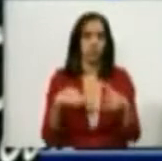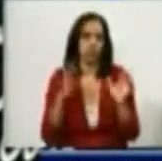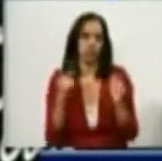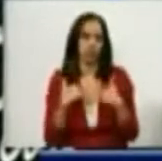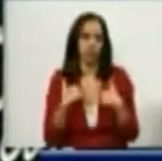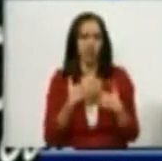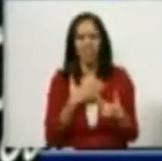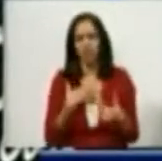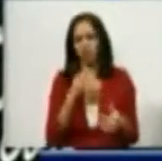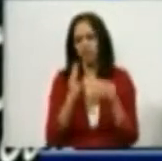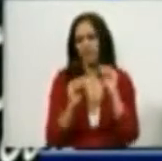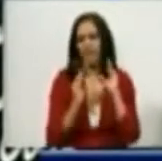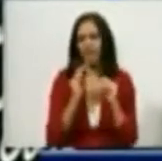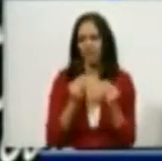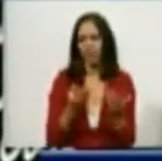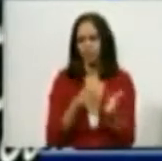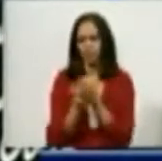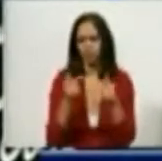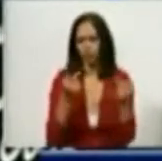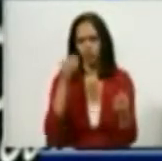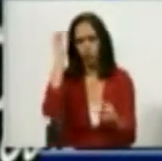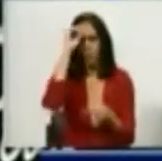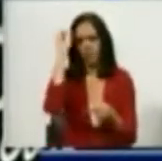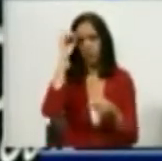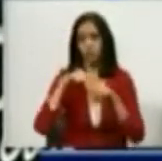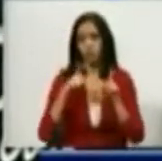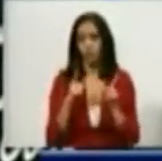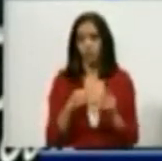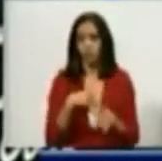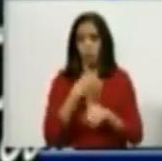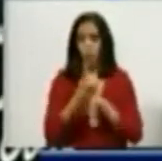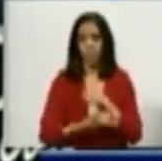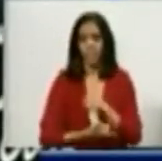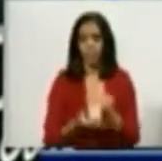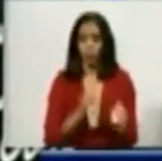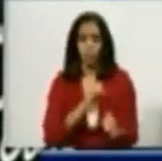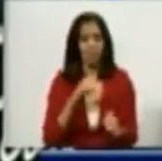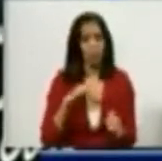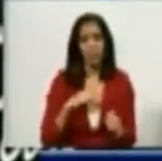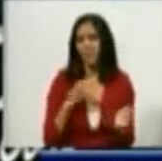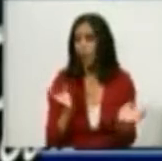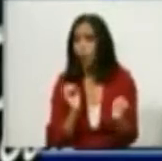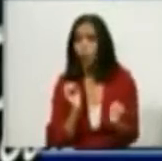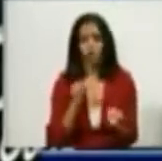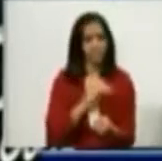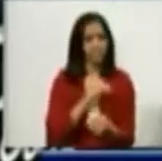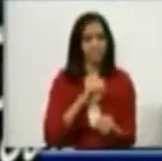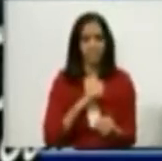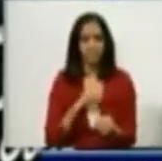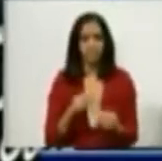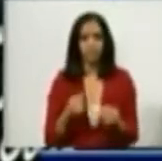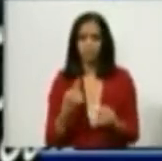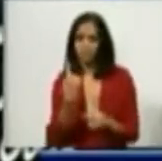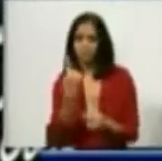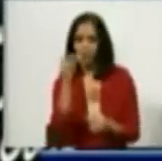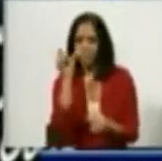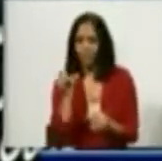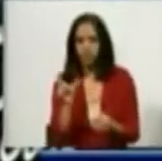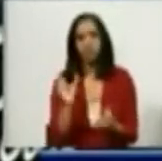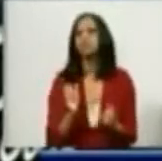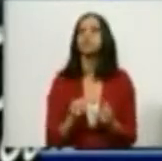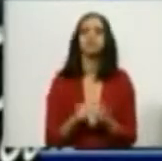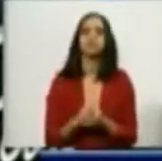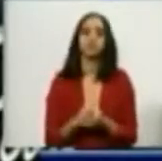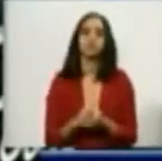quiero que comentemos sobre todo esto porque mientras hay estos proyectos particulares o individuales de cada uno